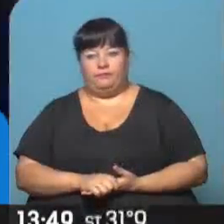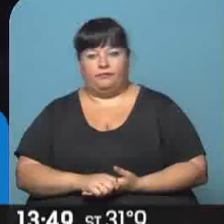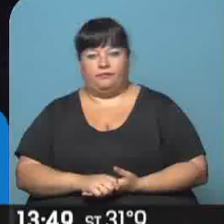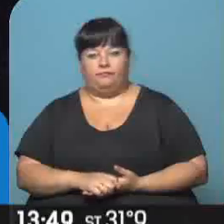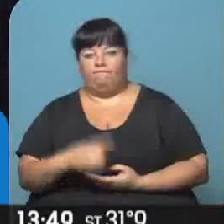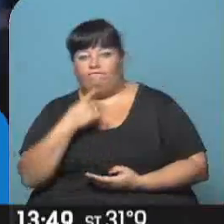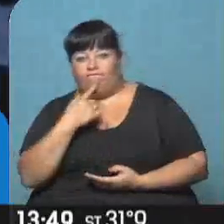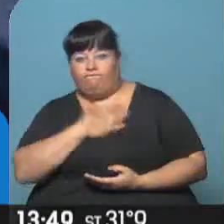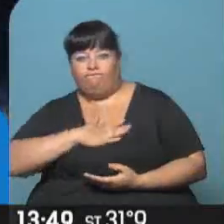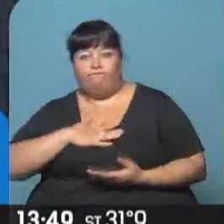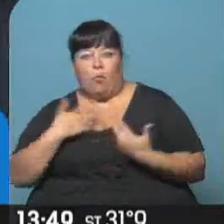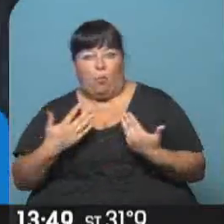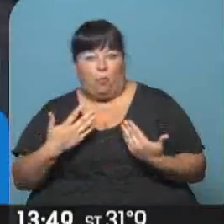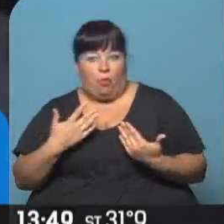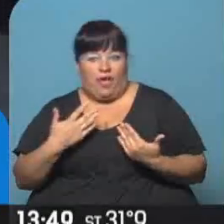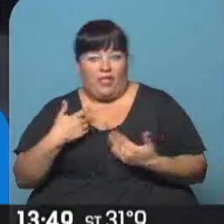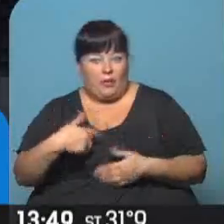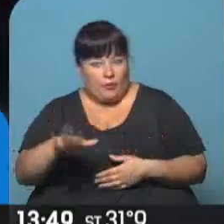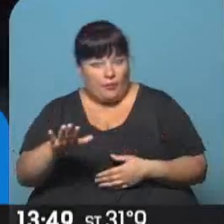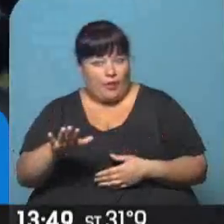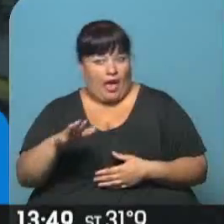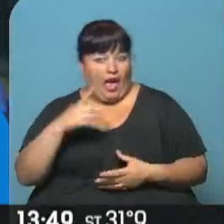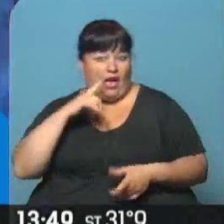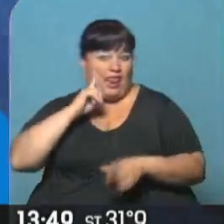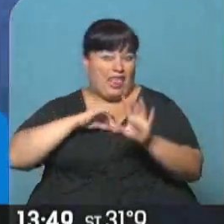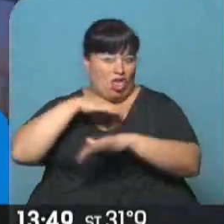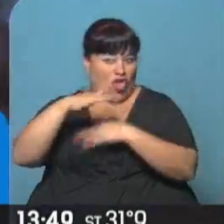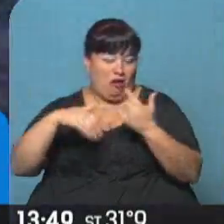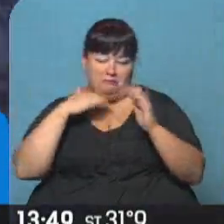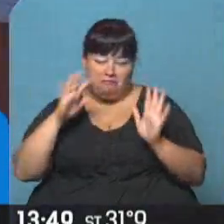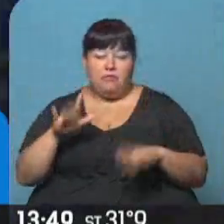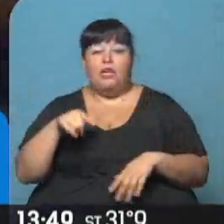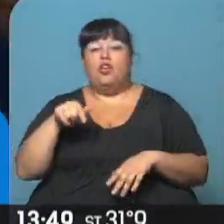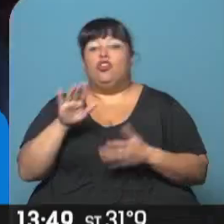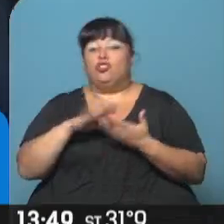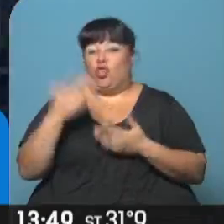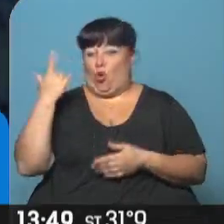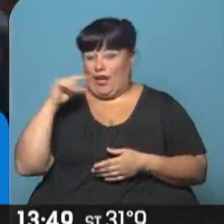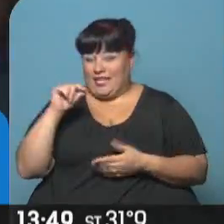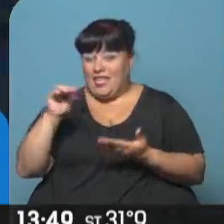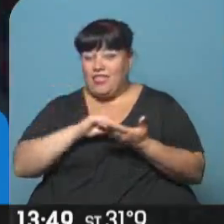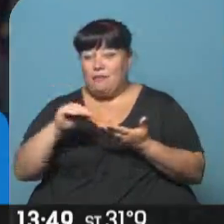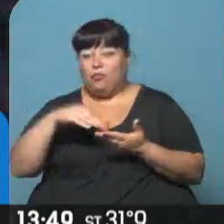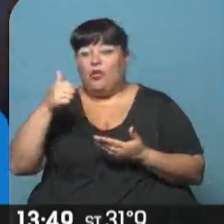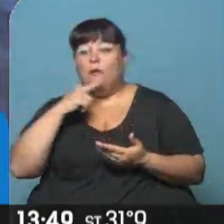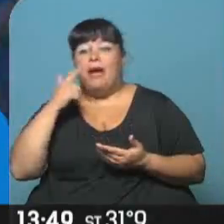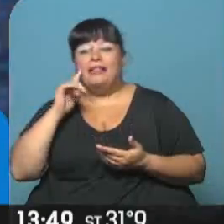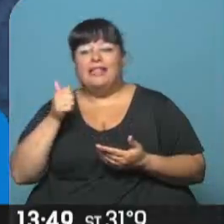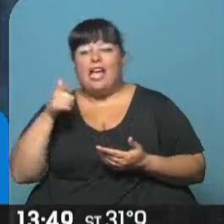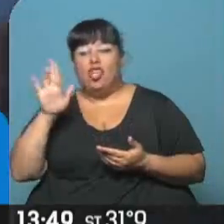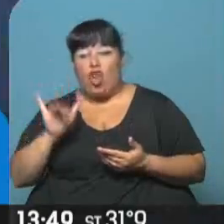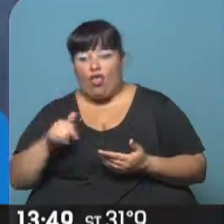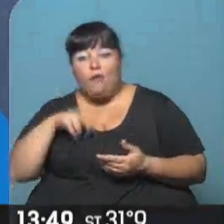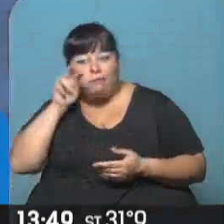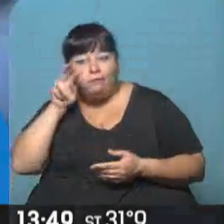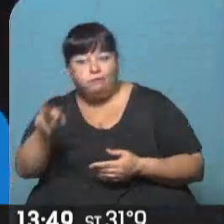la incertidumbre de que pueda llegar a haber algún incidente. A partir de lo que ocurrió con el diputado Matías Rodríguez, que nosotros pudimos